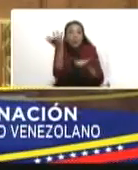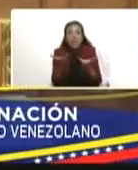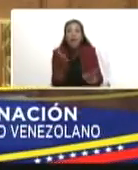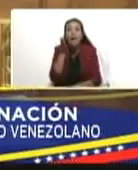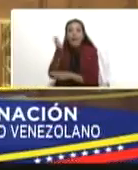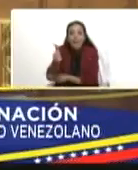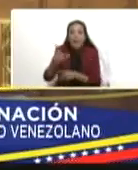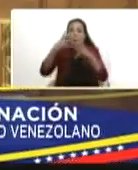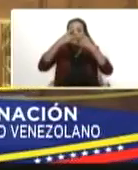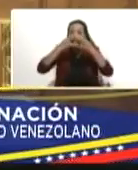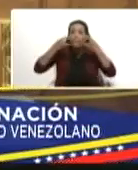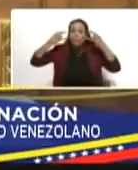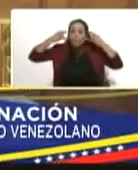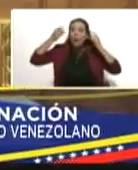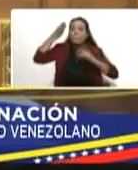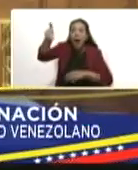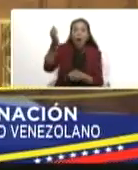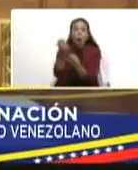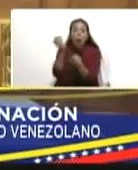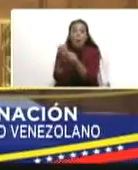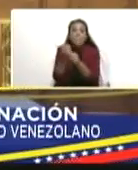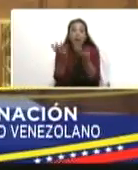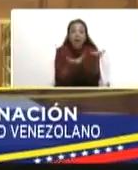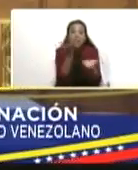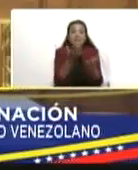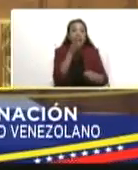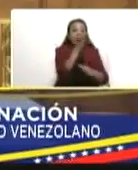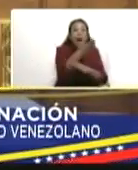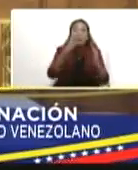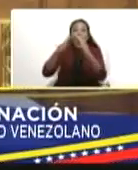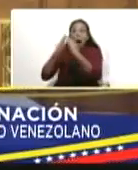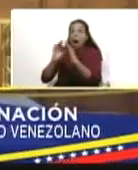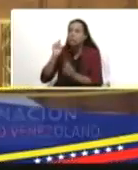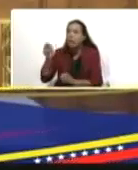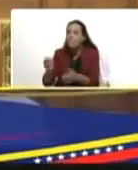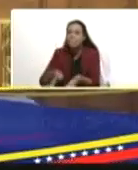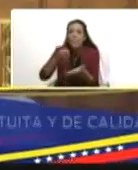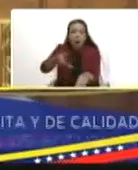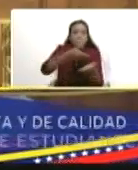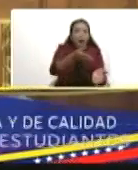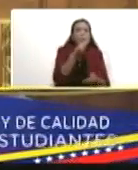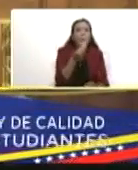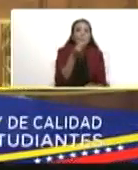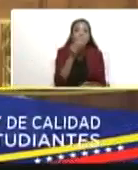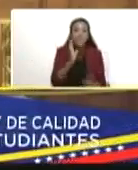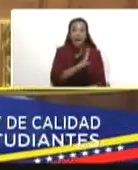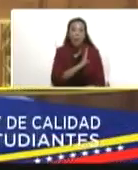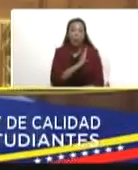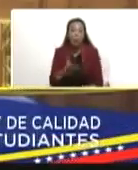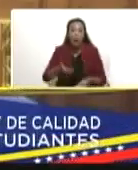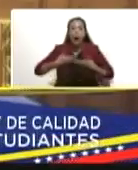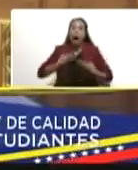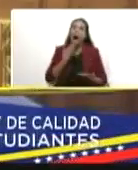cocineras de la patria le llevaban a los niños y niñas a su casa la